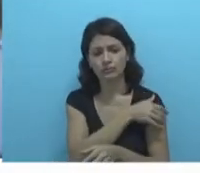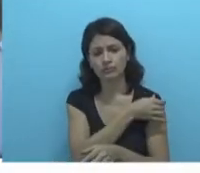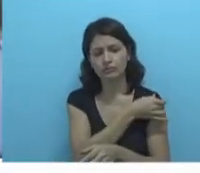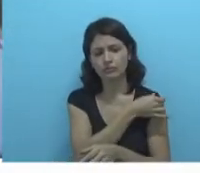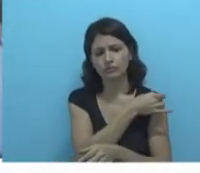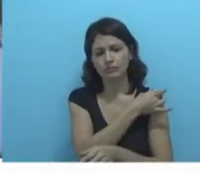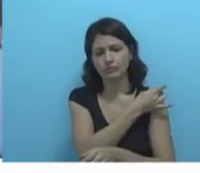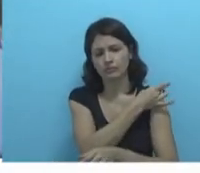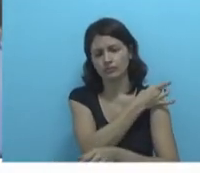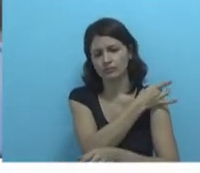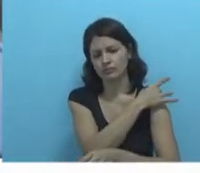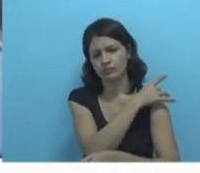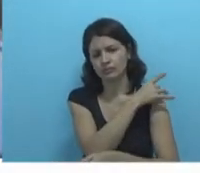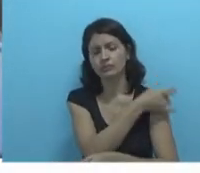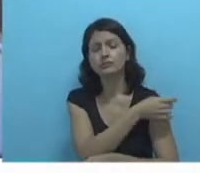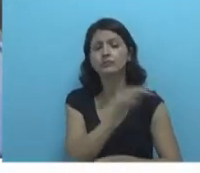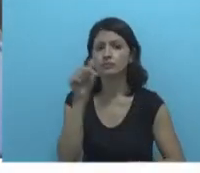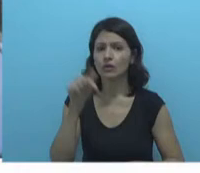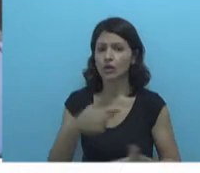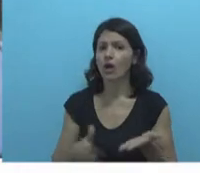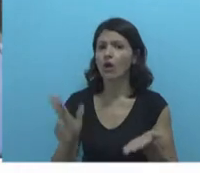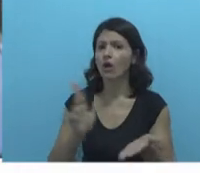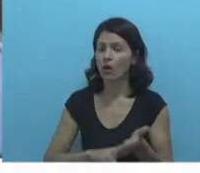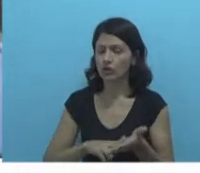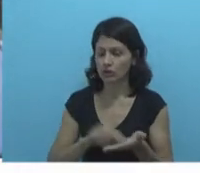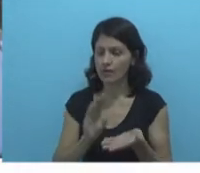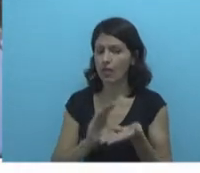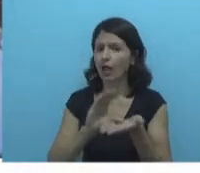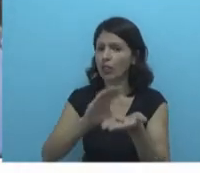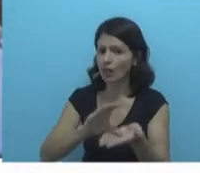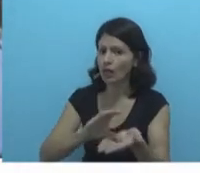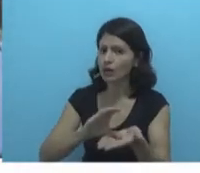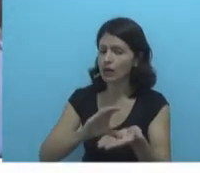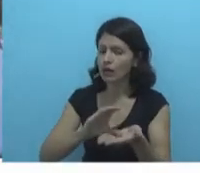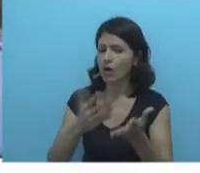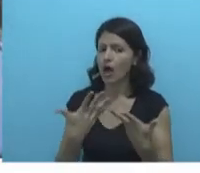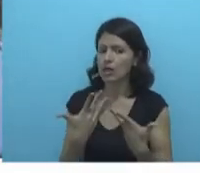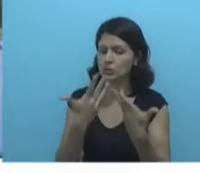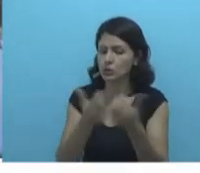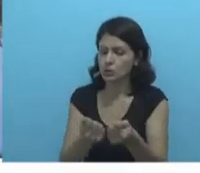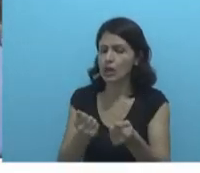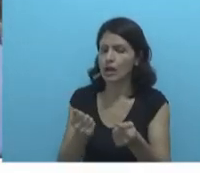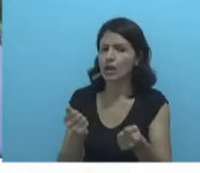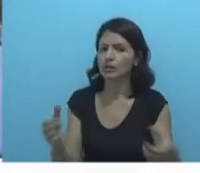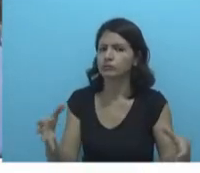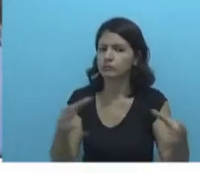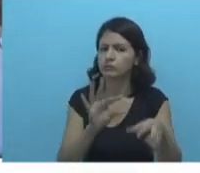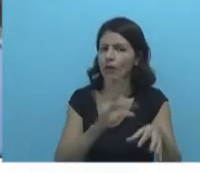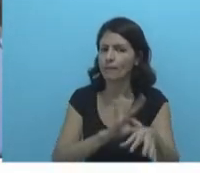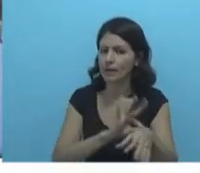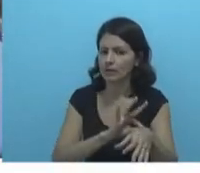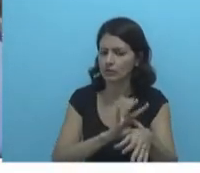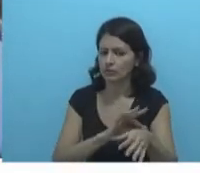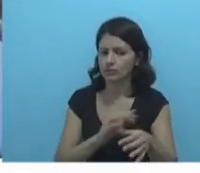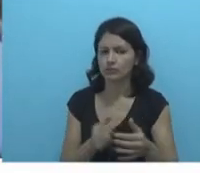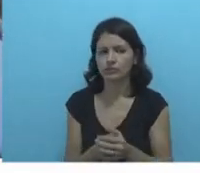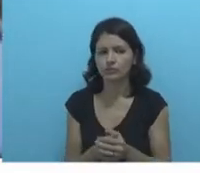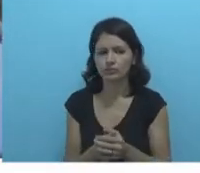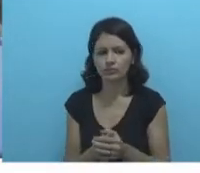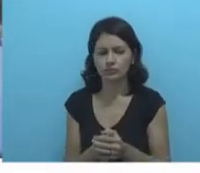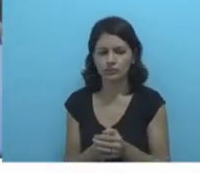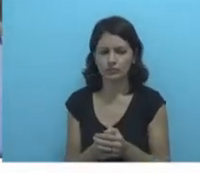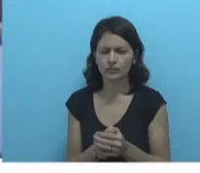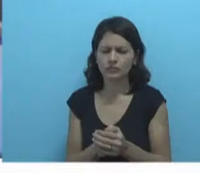tan grave, es necesario volver a poner a disposición esta herramienta tan importante que representa nada más un